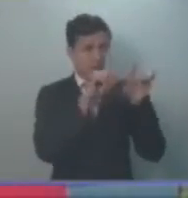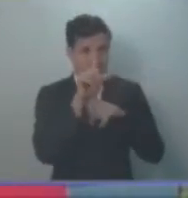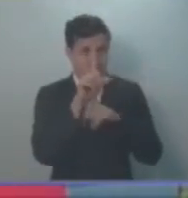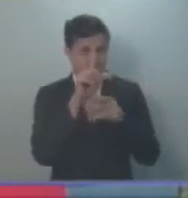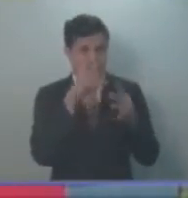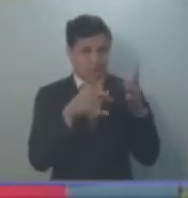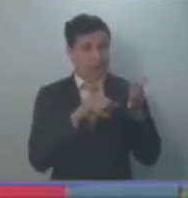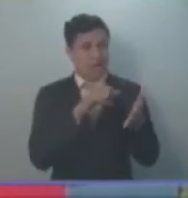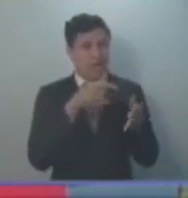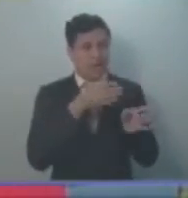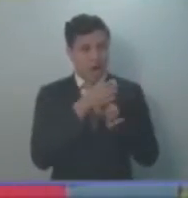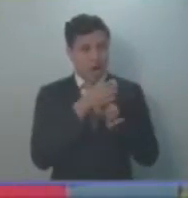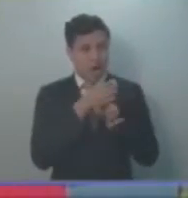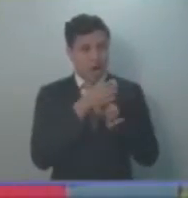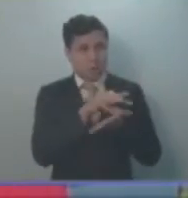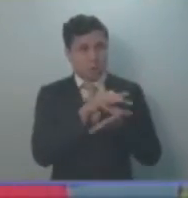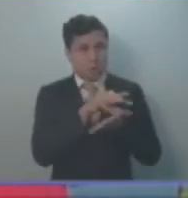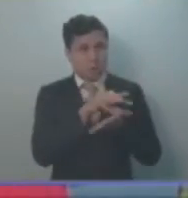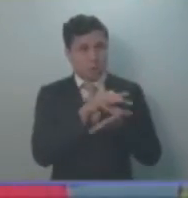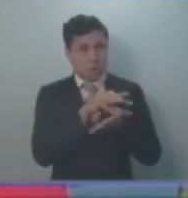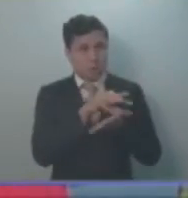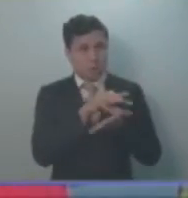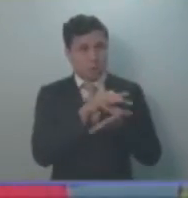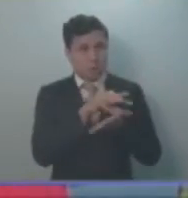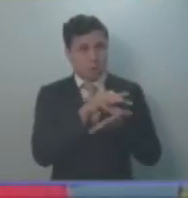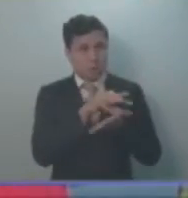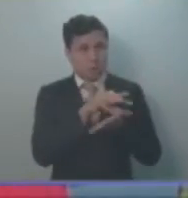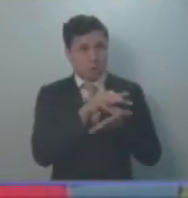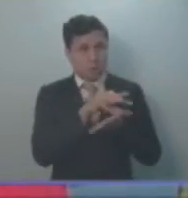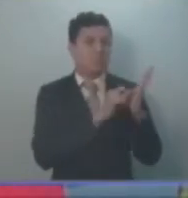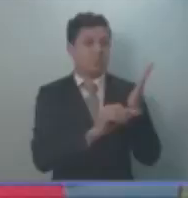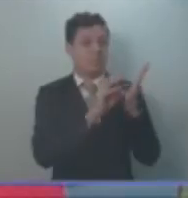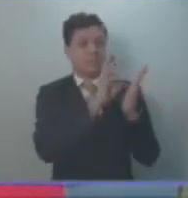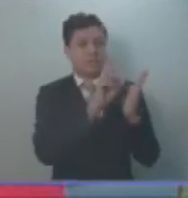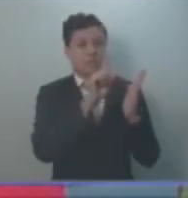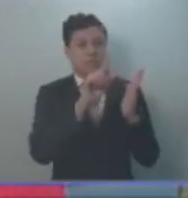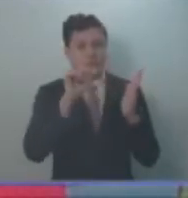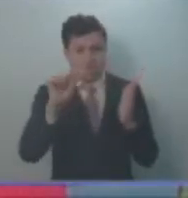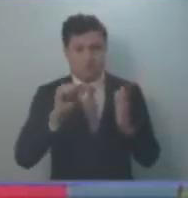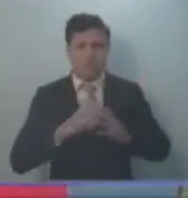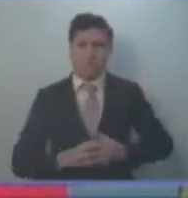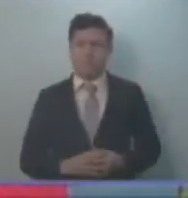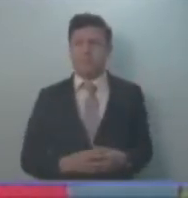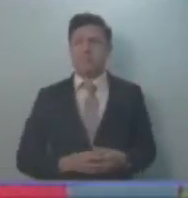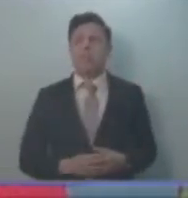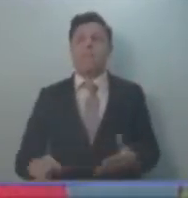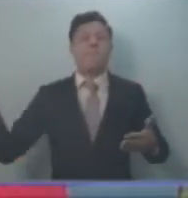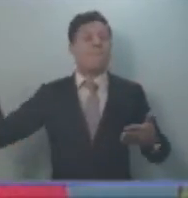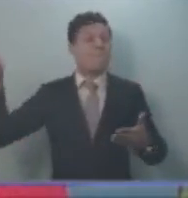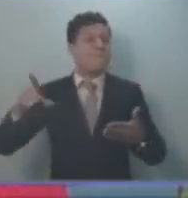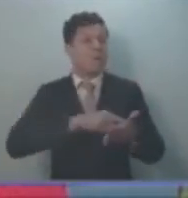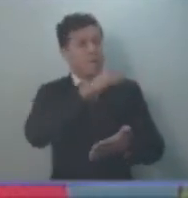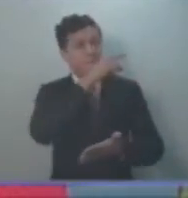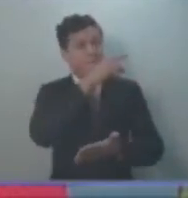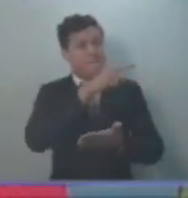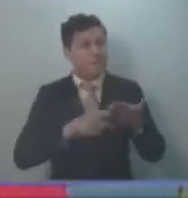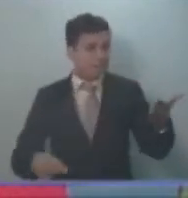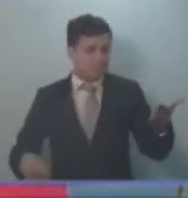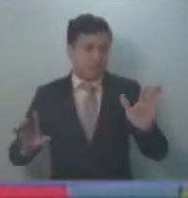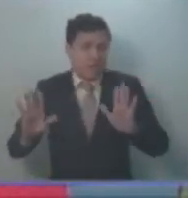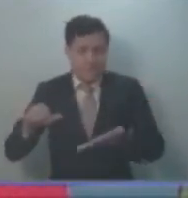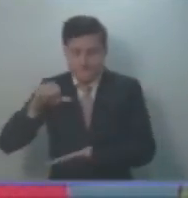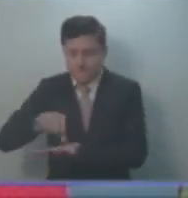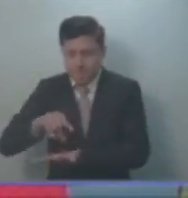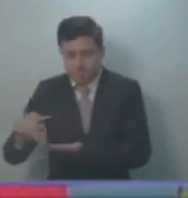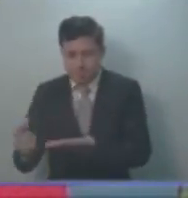la siguiente manera. Artículo 61A. Queda prohibido a los funcionarios y empleados